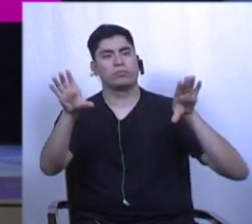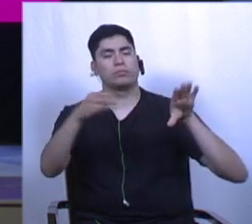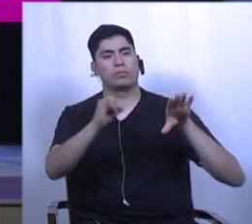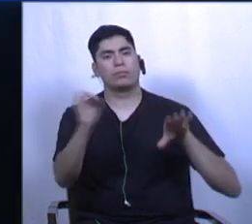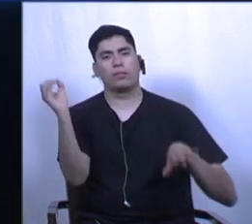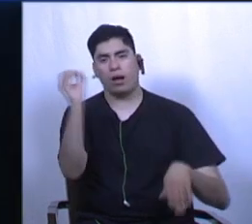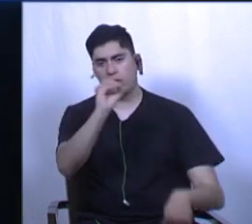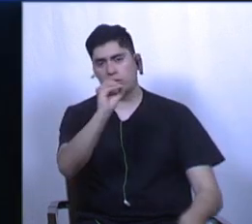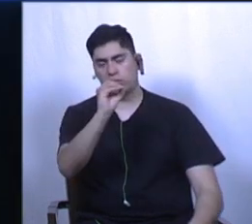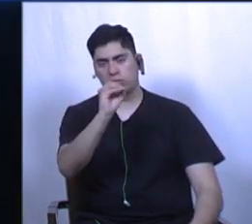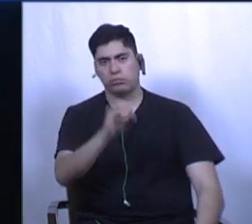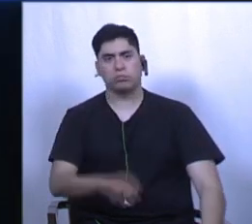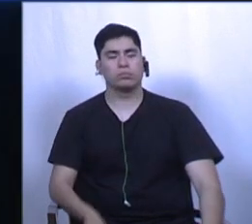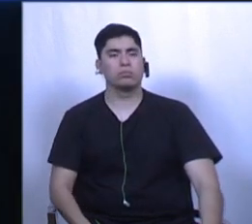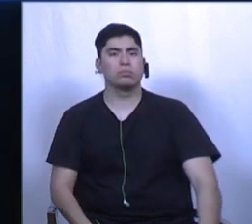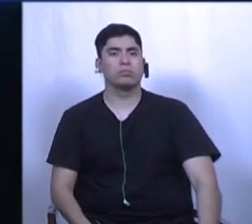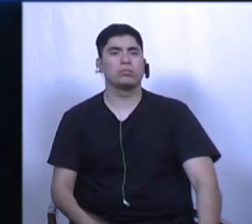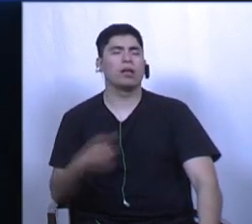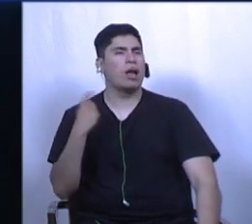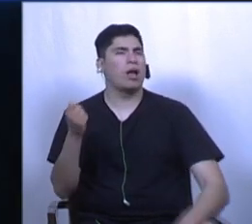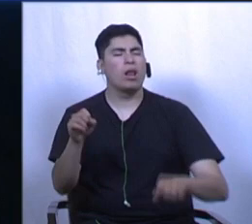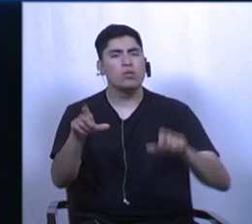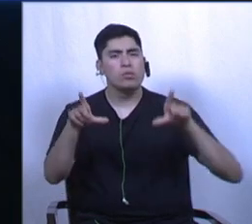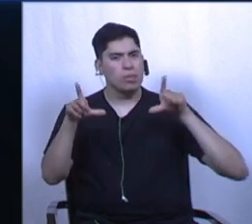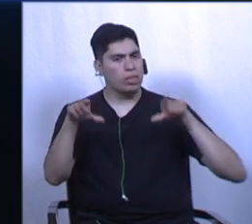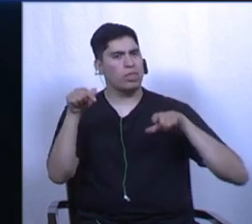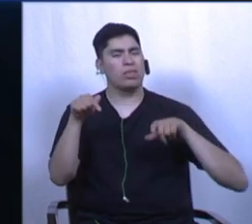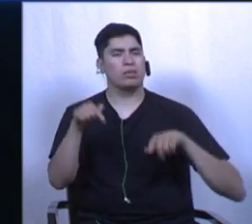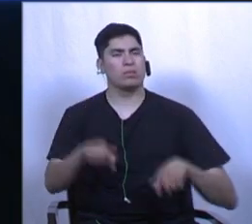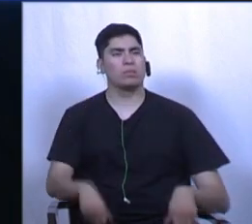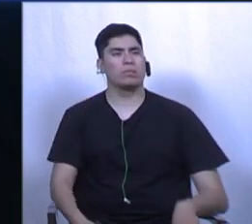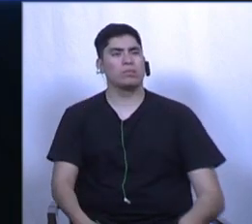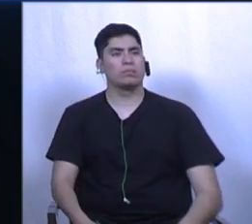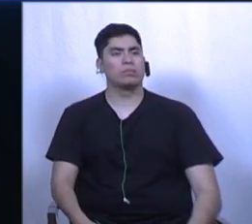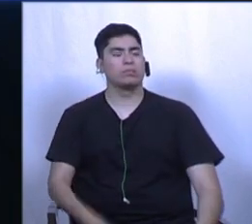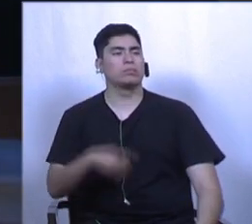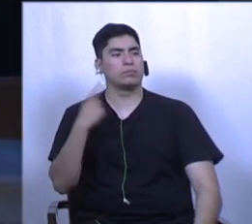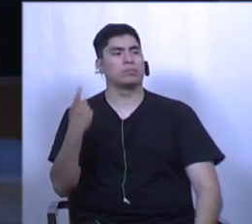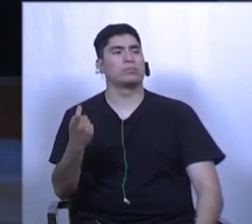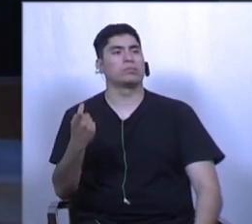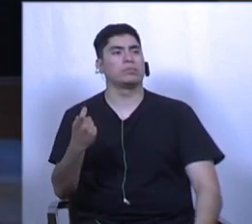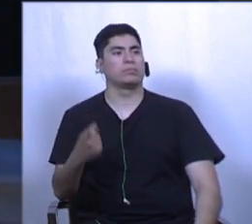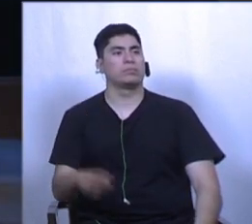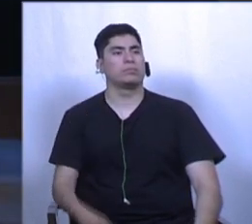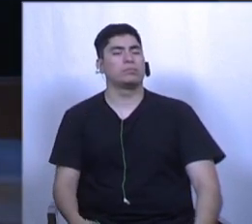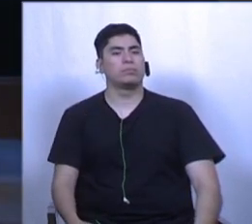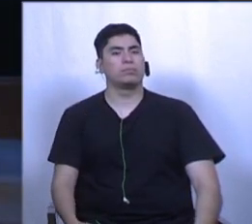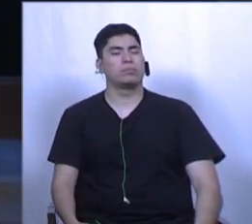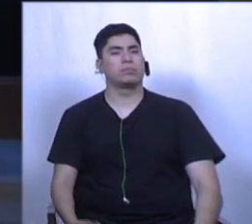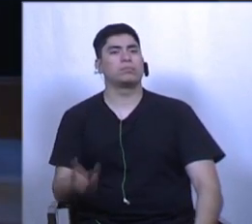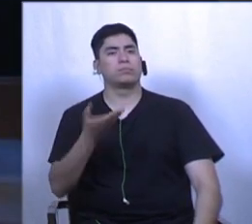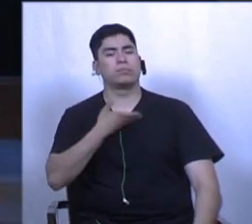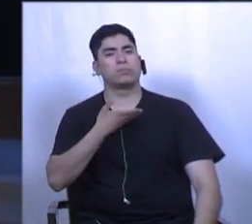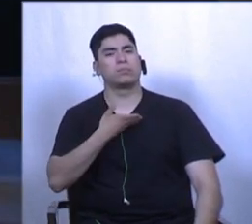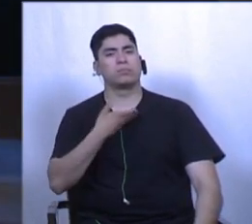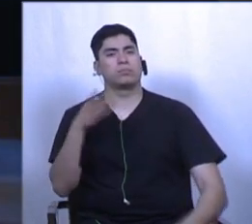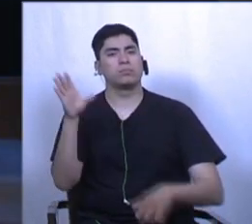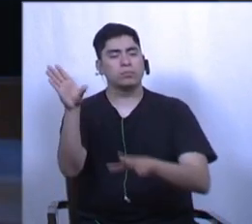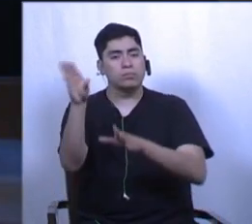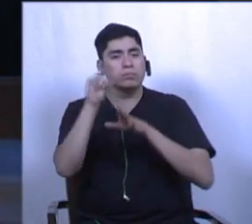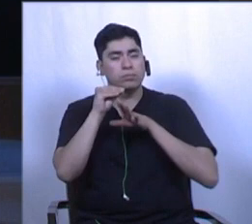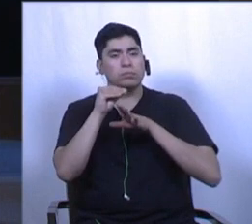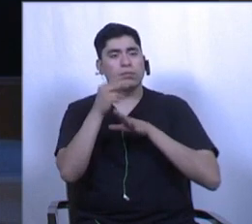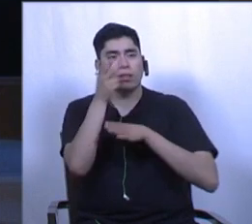cero. ¿Qué es lo sorprendente de esto? Es que podemos tomar la visión de Darwin de